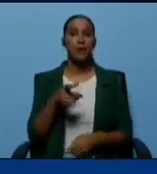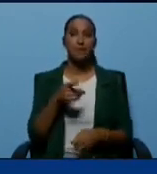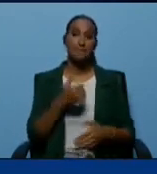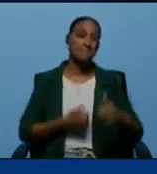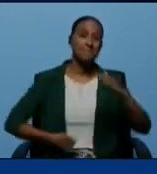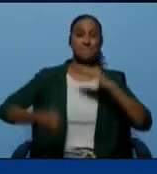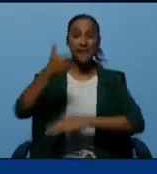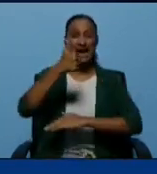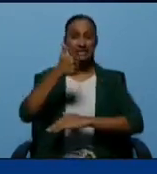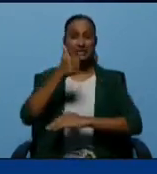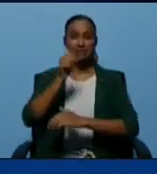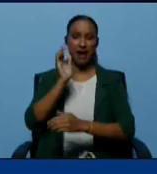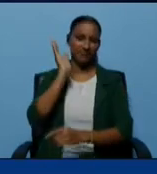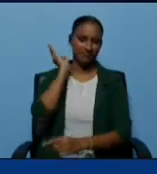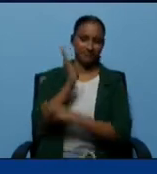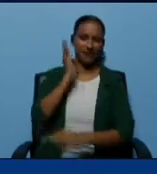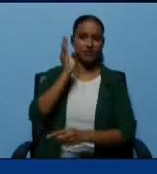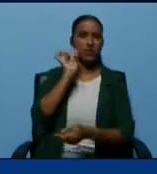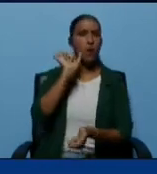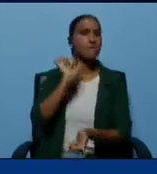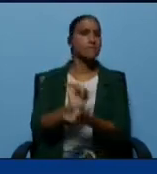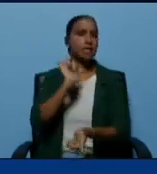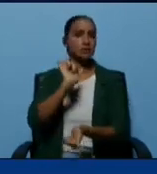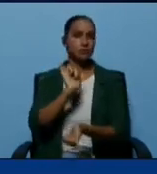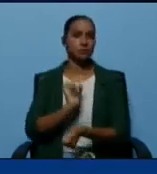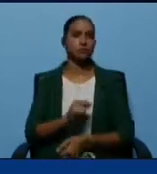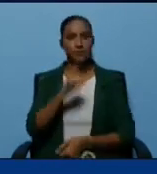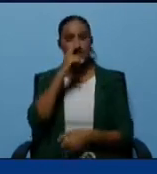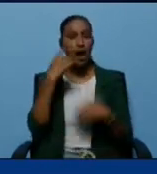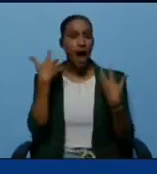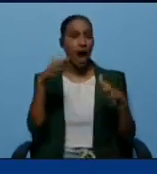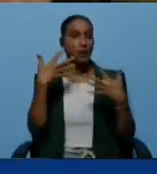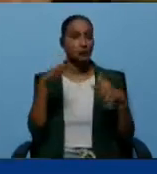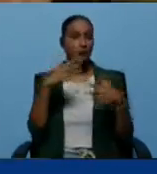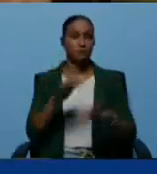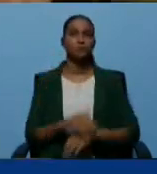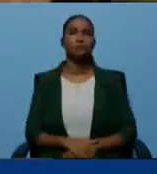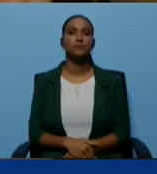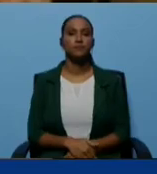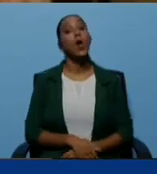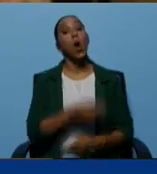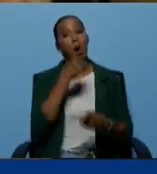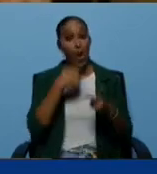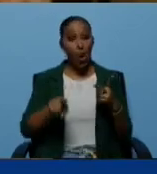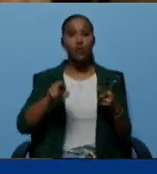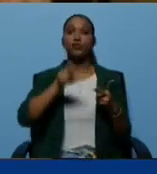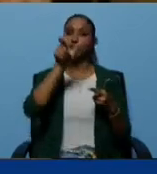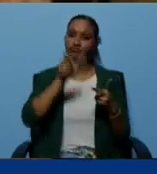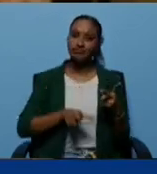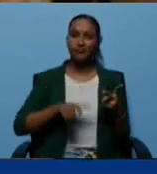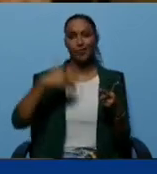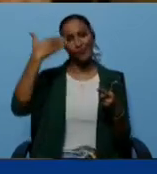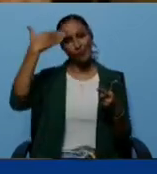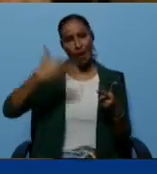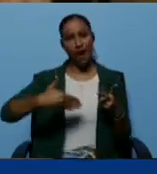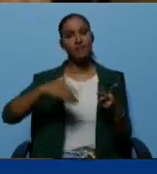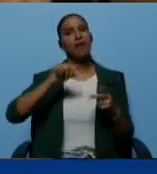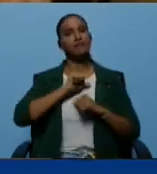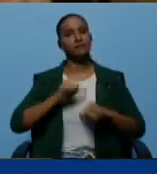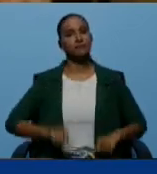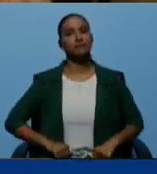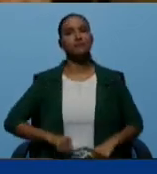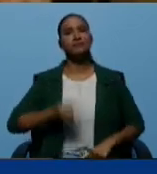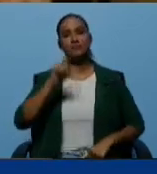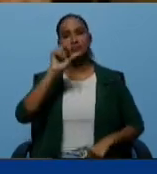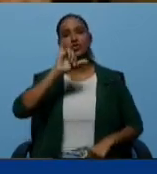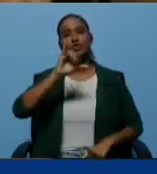pena. Otro caso doloroso, caso de la Guardia Nacional, Jorman Martínez. El 30